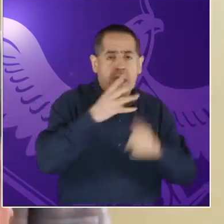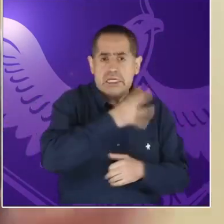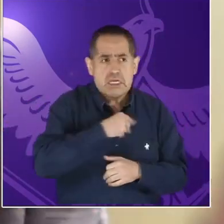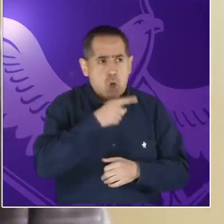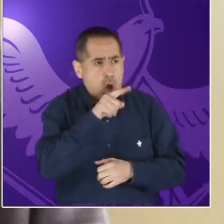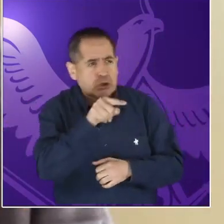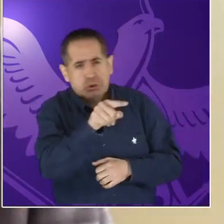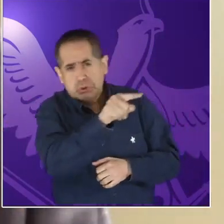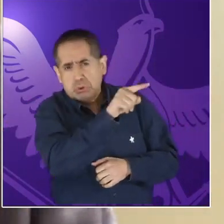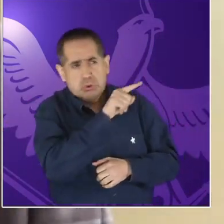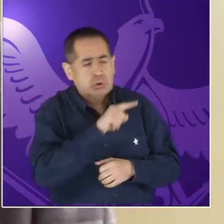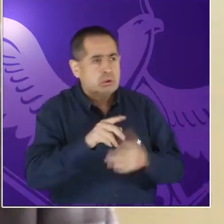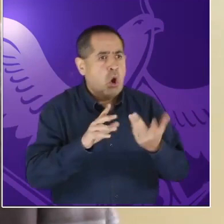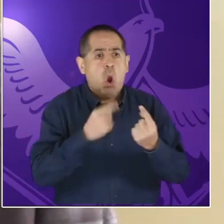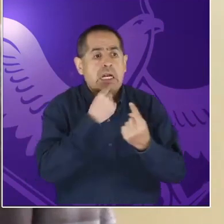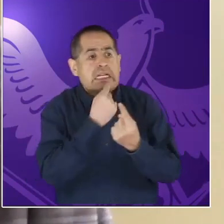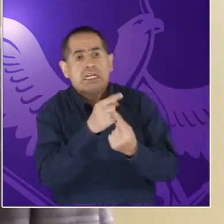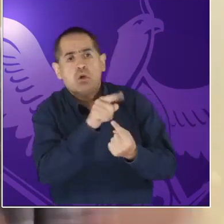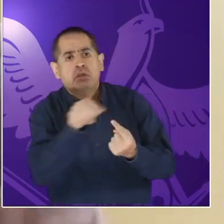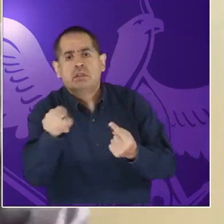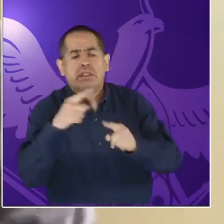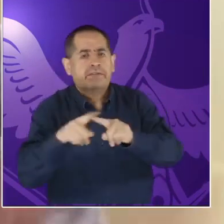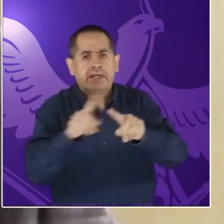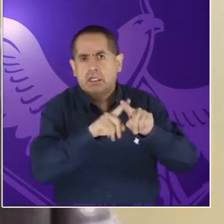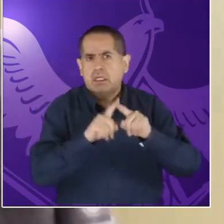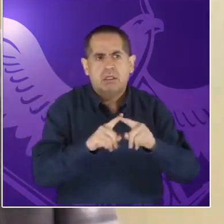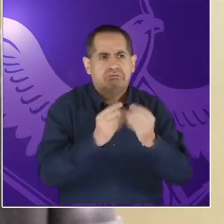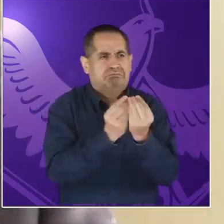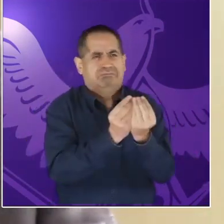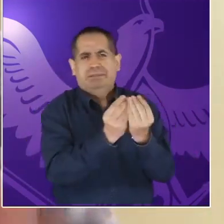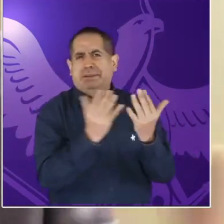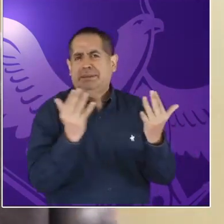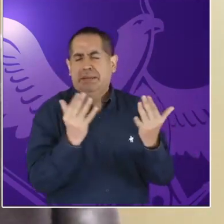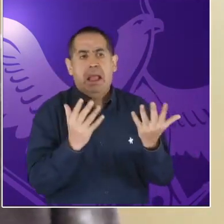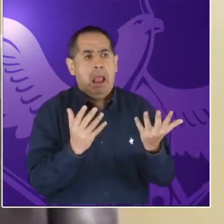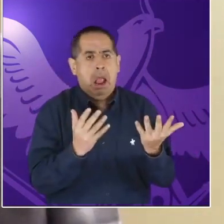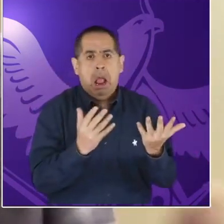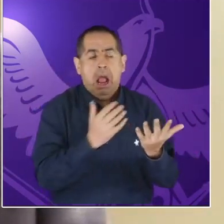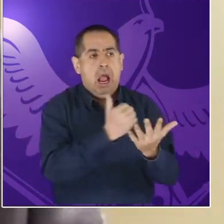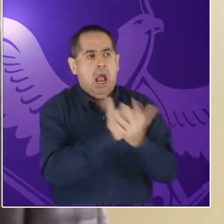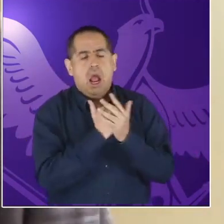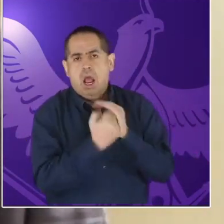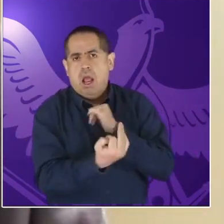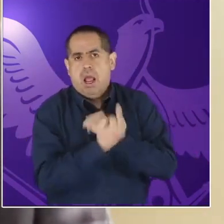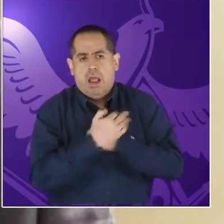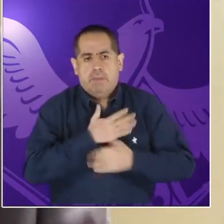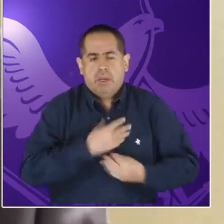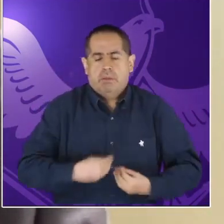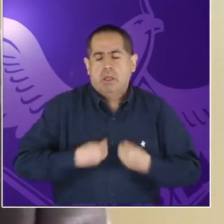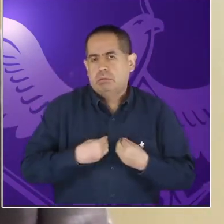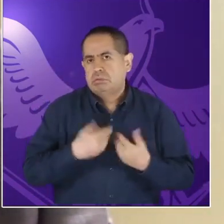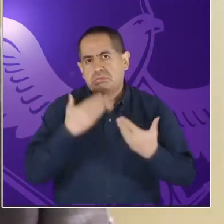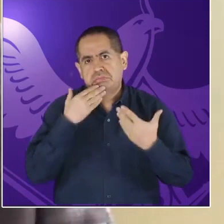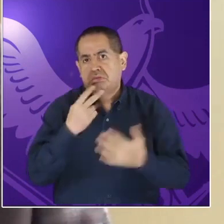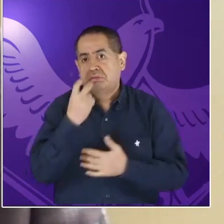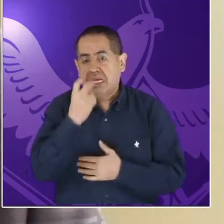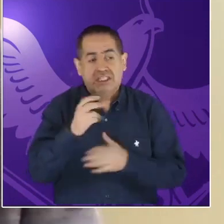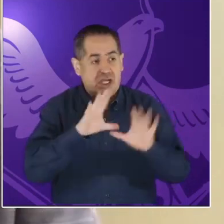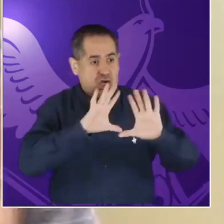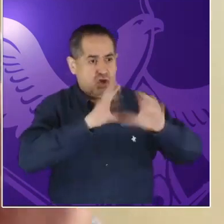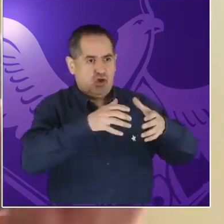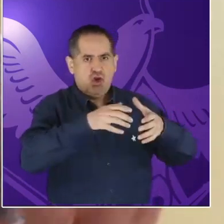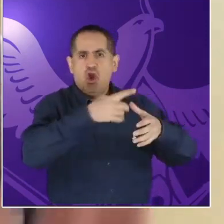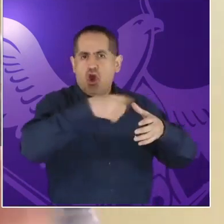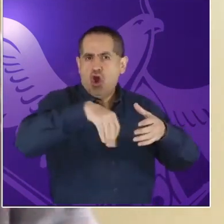adultas que no tienen hijos, es decir, de niños diferentes, que ha sido un abanico importantísimo en mi vida. Y